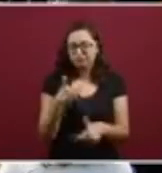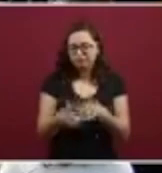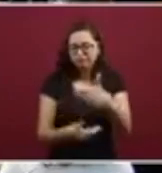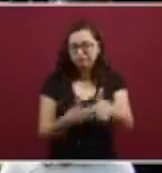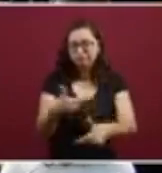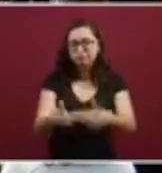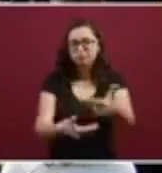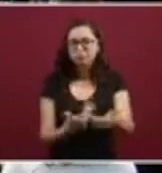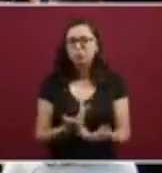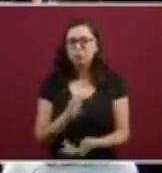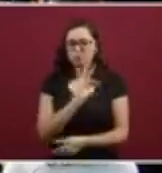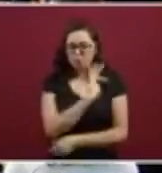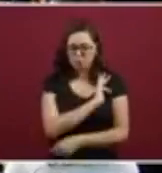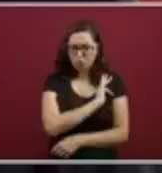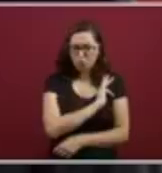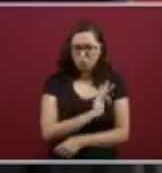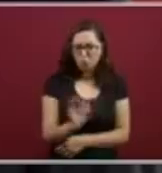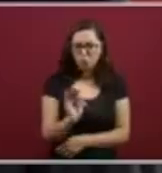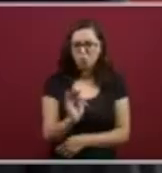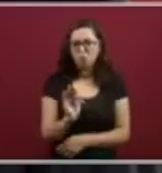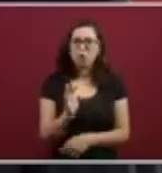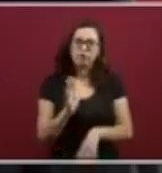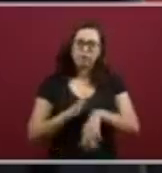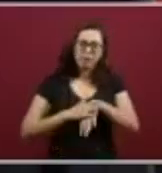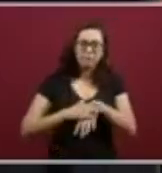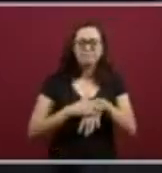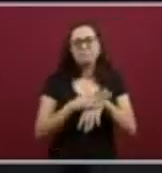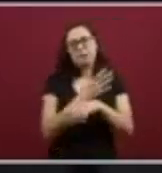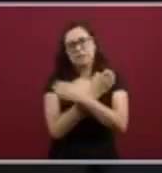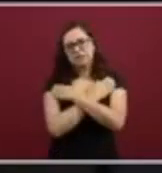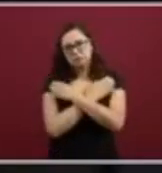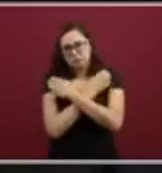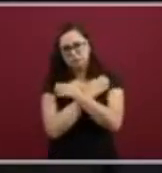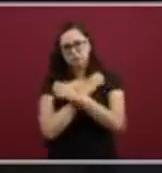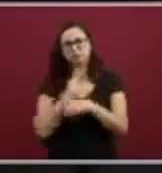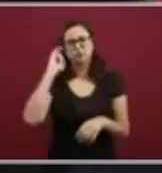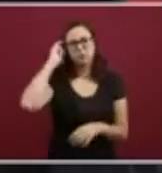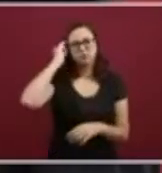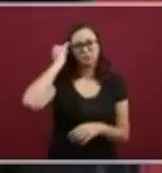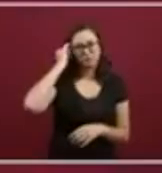a que se fortalezca la educación indígena